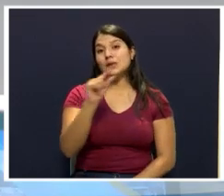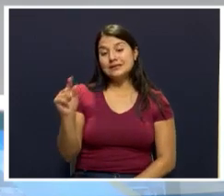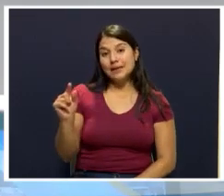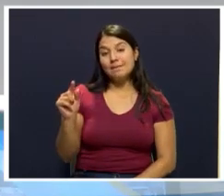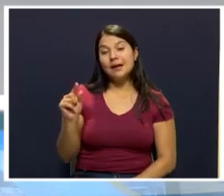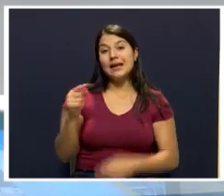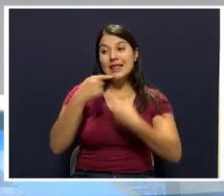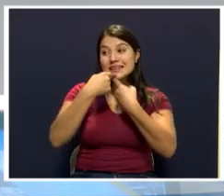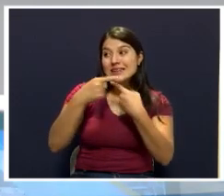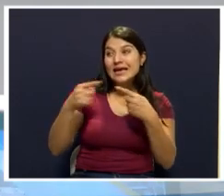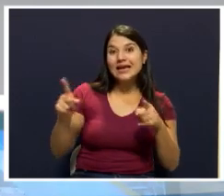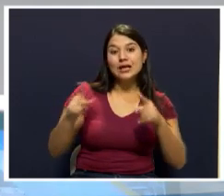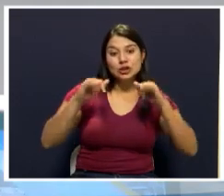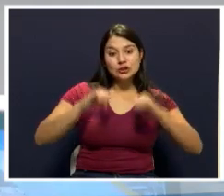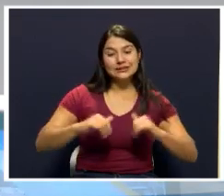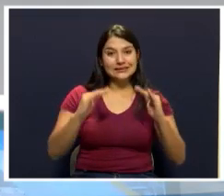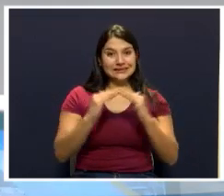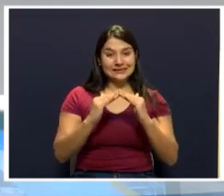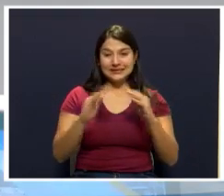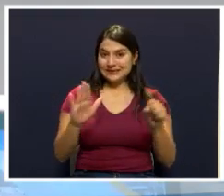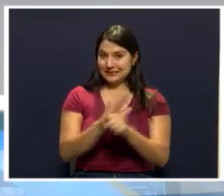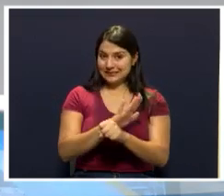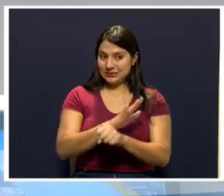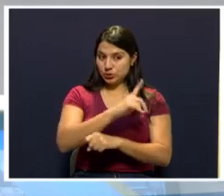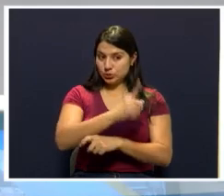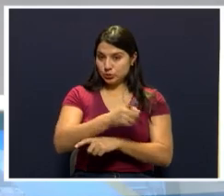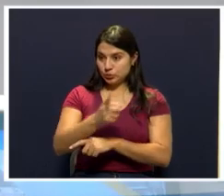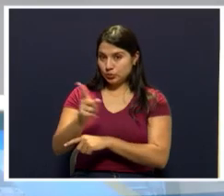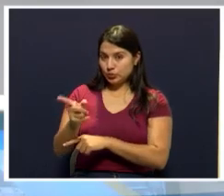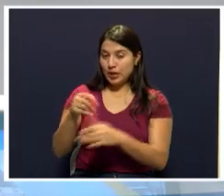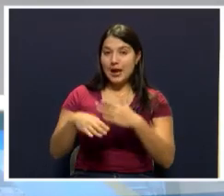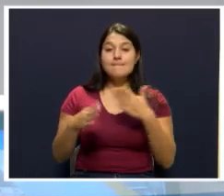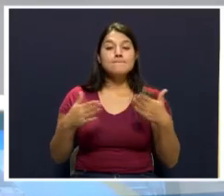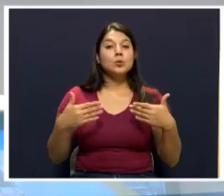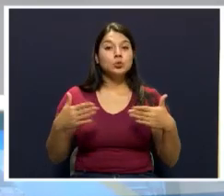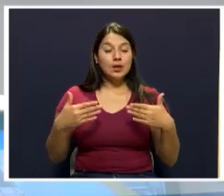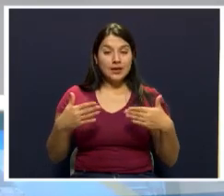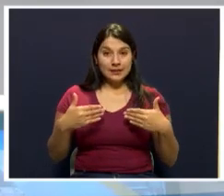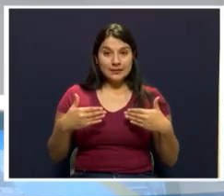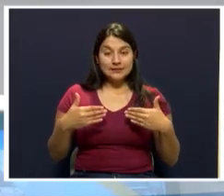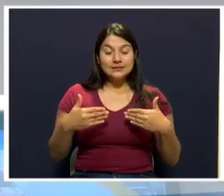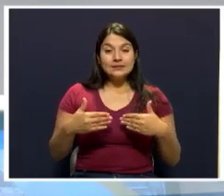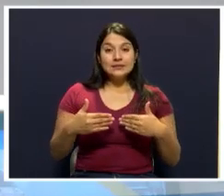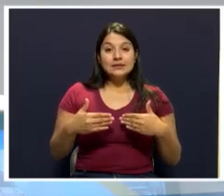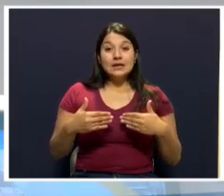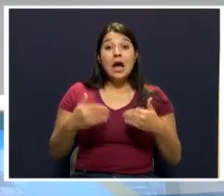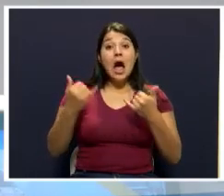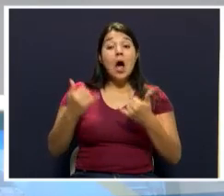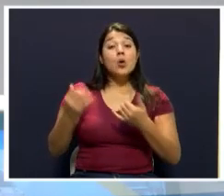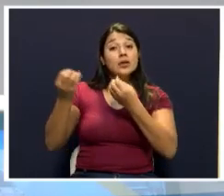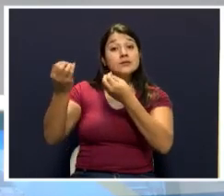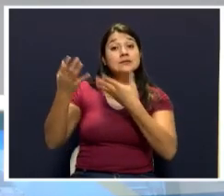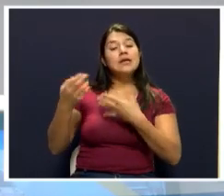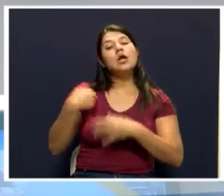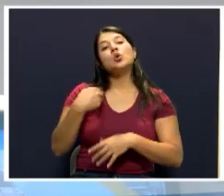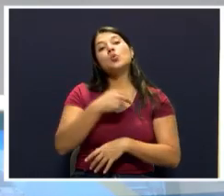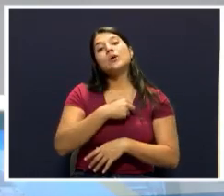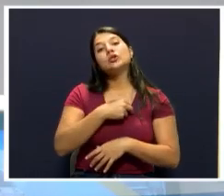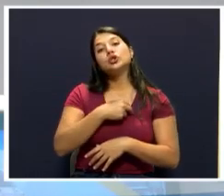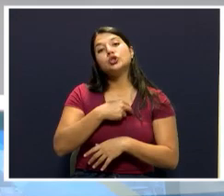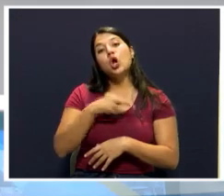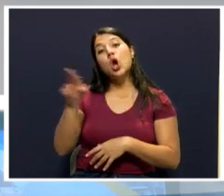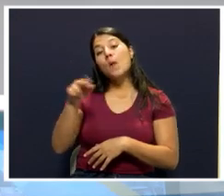del decreto de cuarentena absoluta en ese vecino país. Desde ese vecino país nos informa nuestro